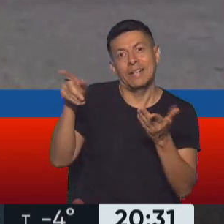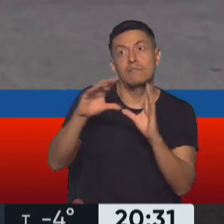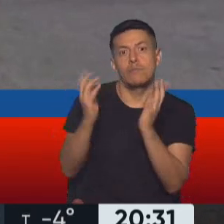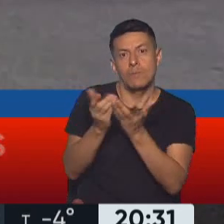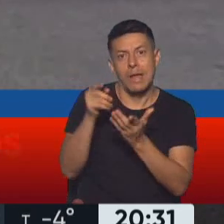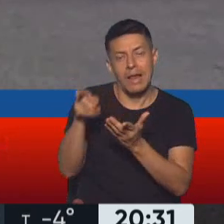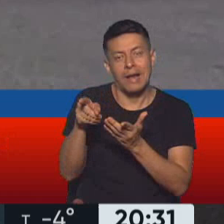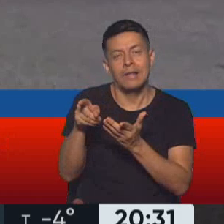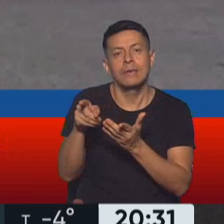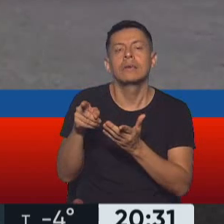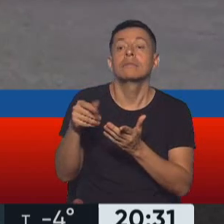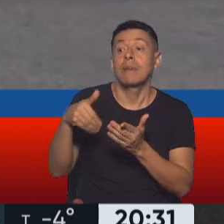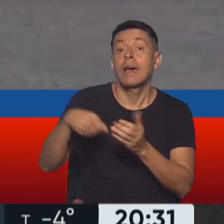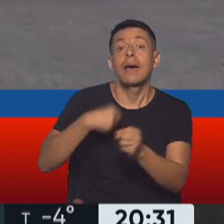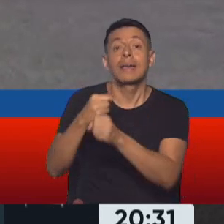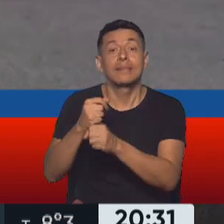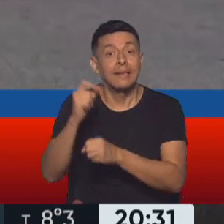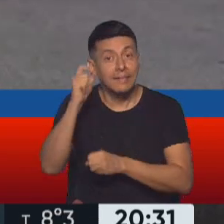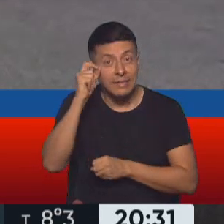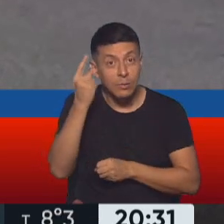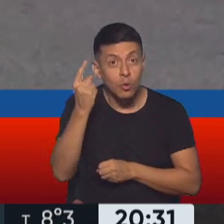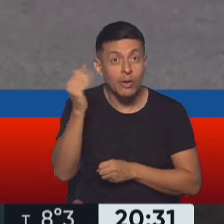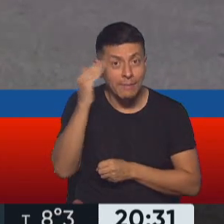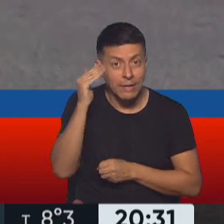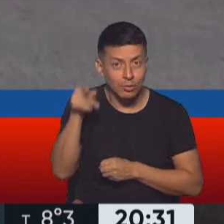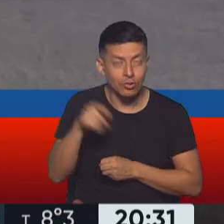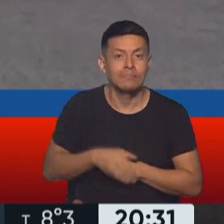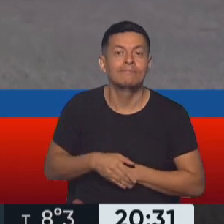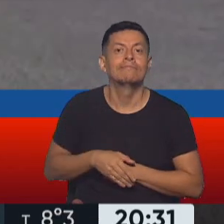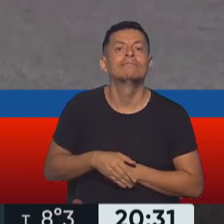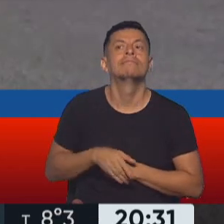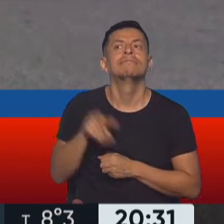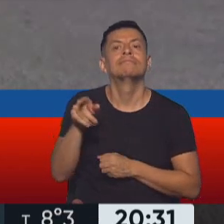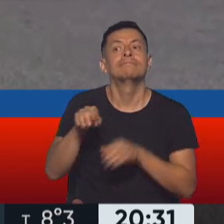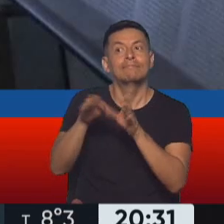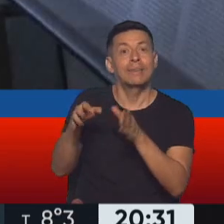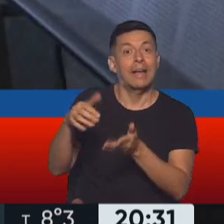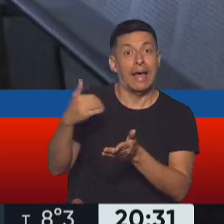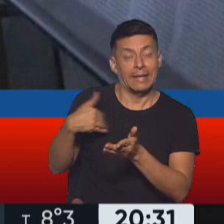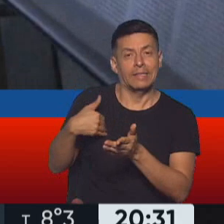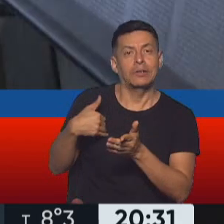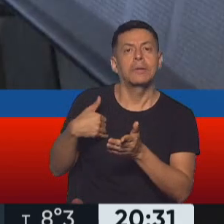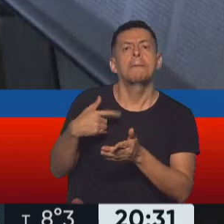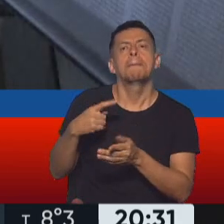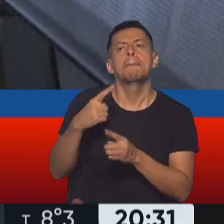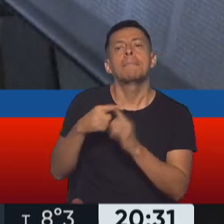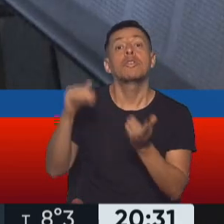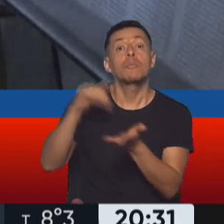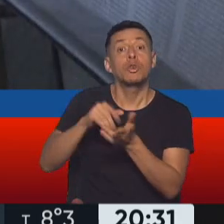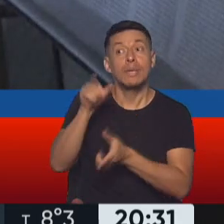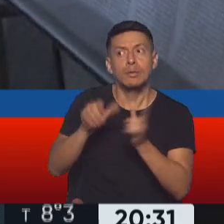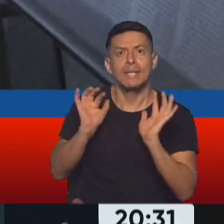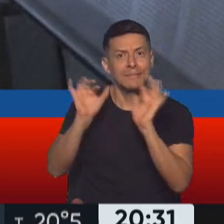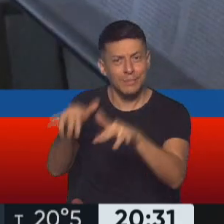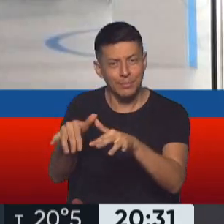finalizará el 31 de marzo y donde el pabellón argentino ya fue visitado por más de 500.000 de personas.